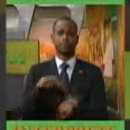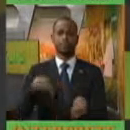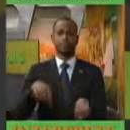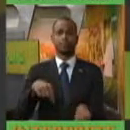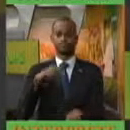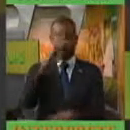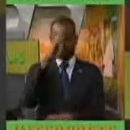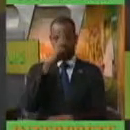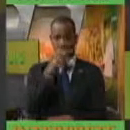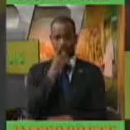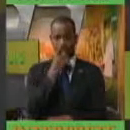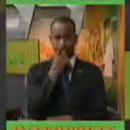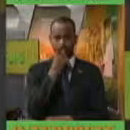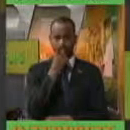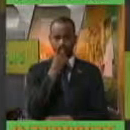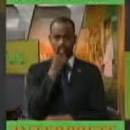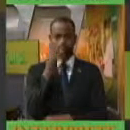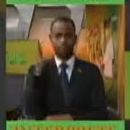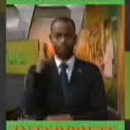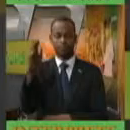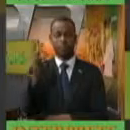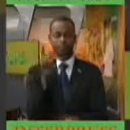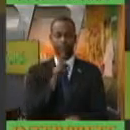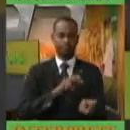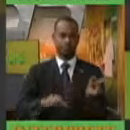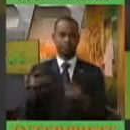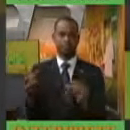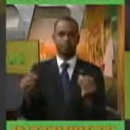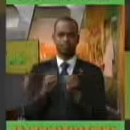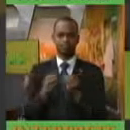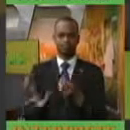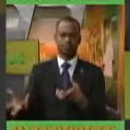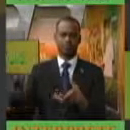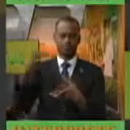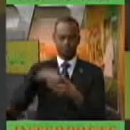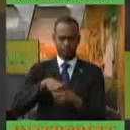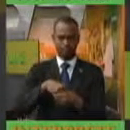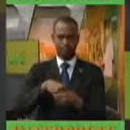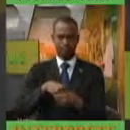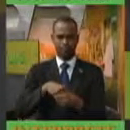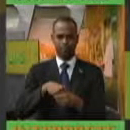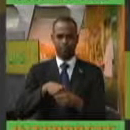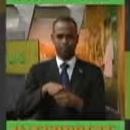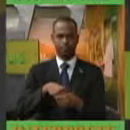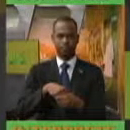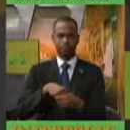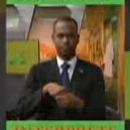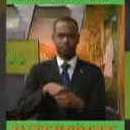República Dominicana va a poder observar la más alta participación